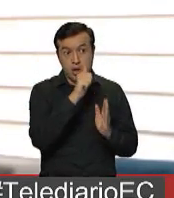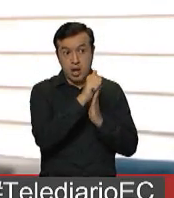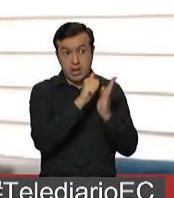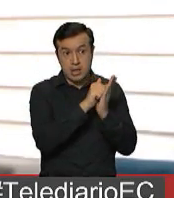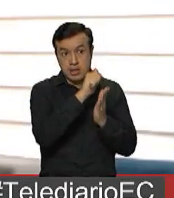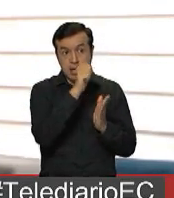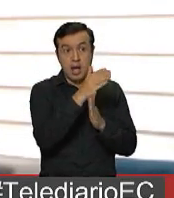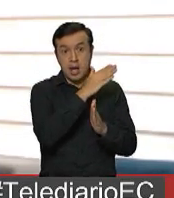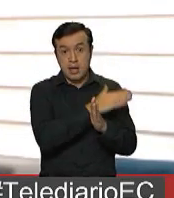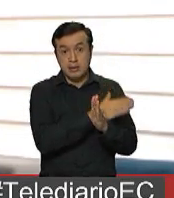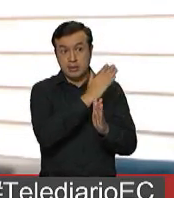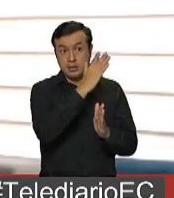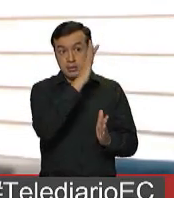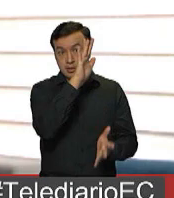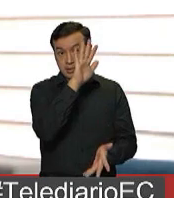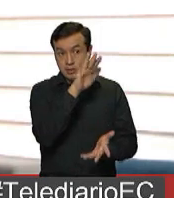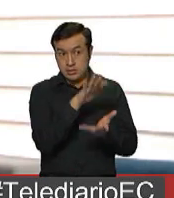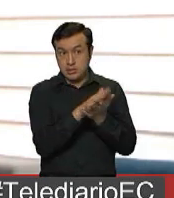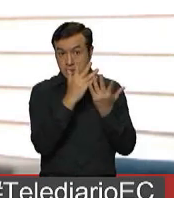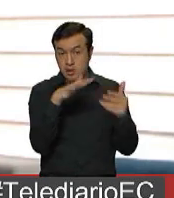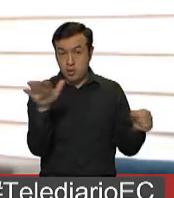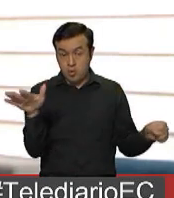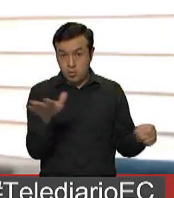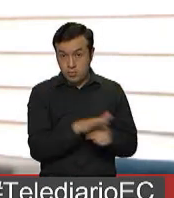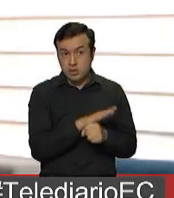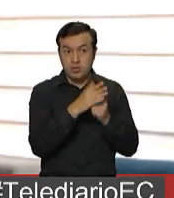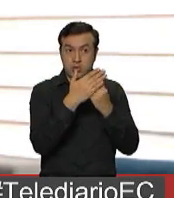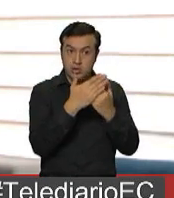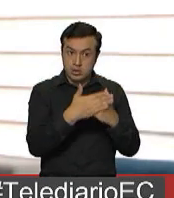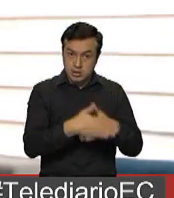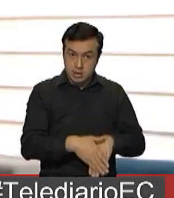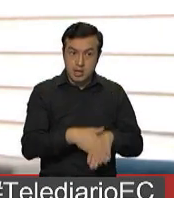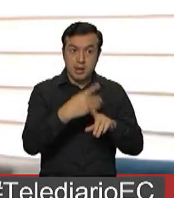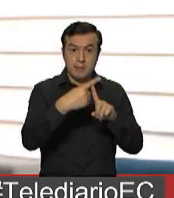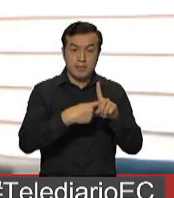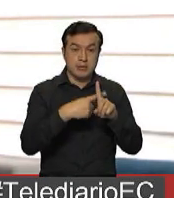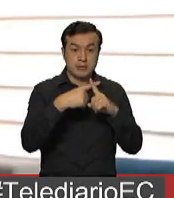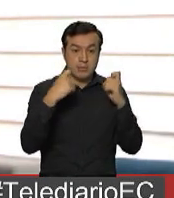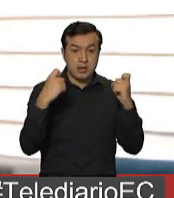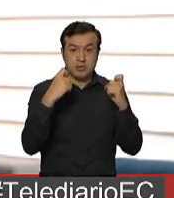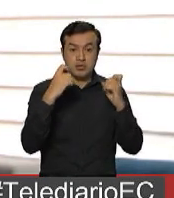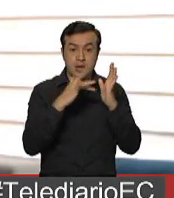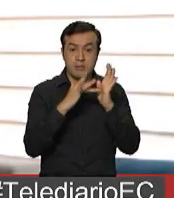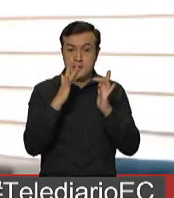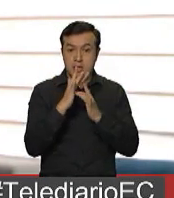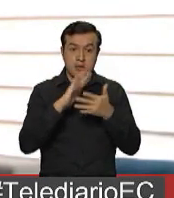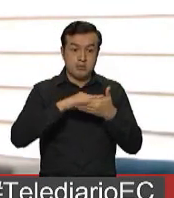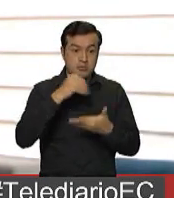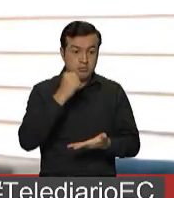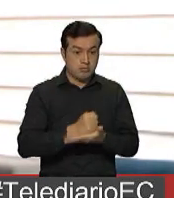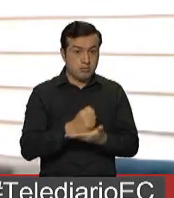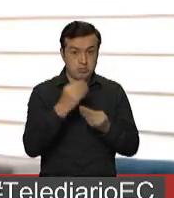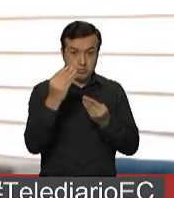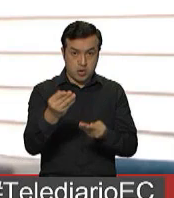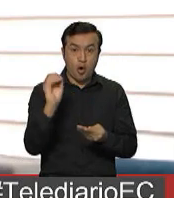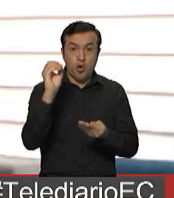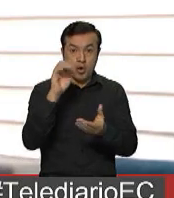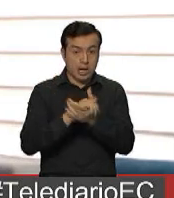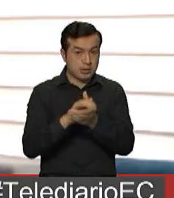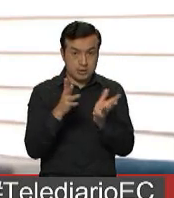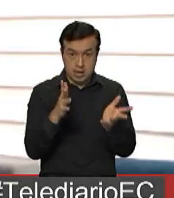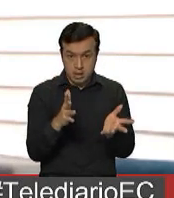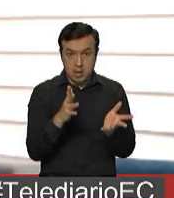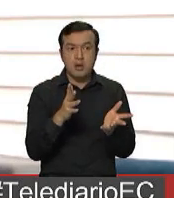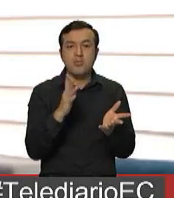de esos usuarios que no pudieron realizar sus servicios en el mes de marzo y también en el mes de abril, vamos ya a abrir en